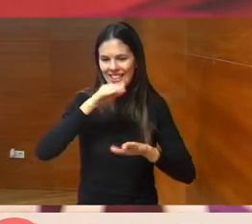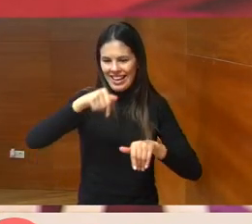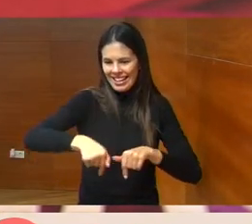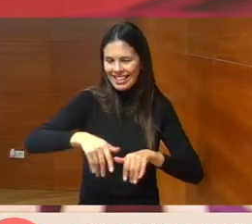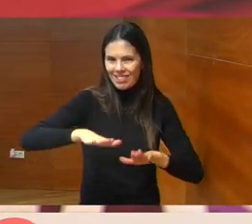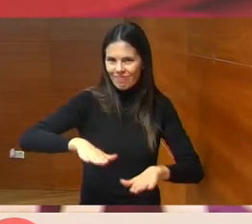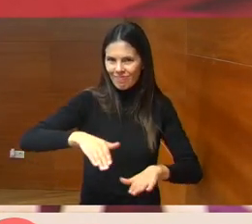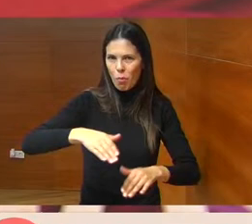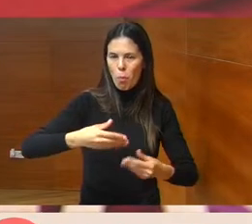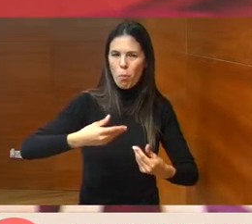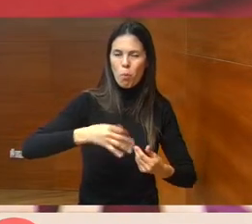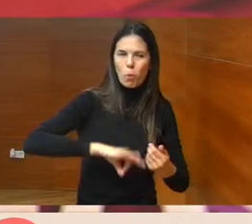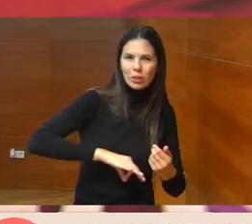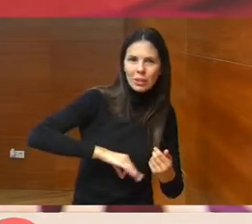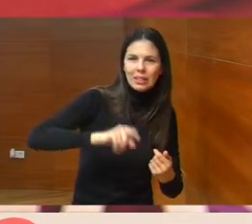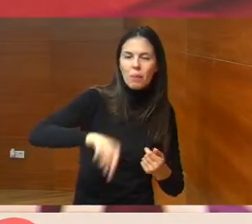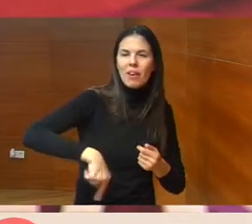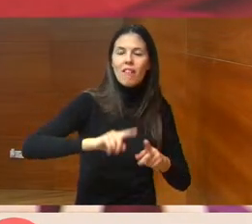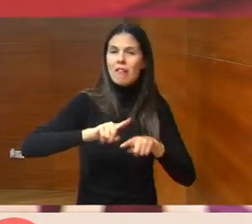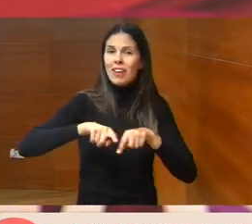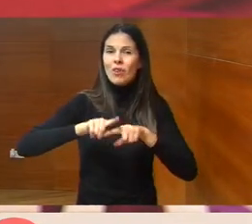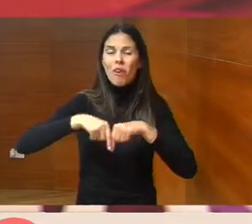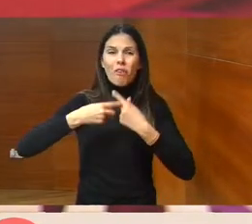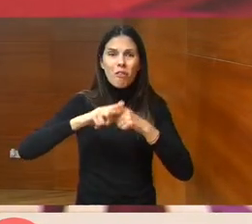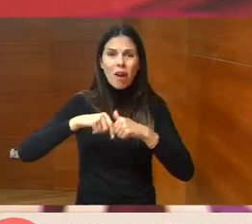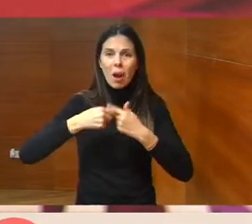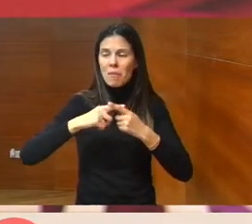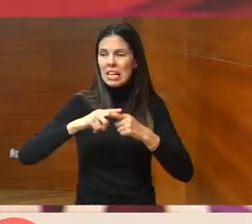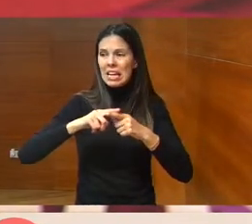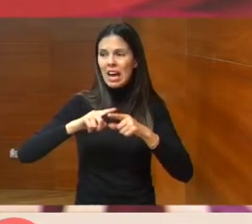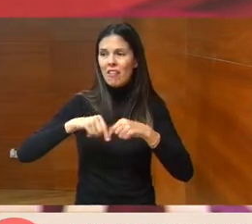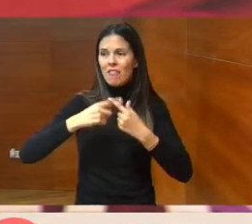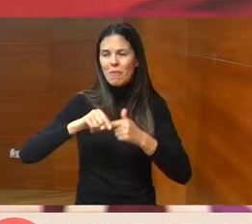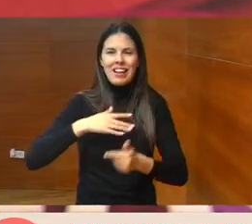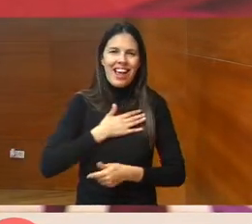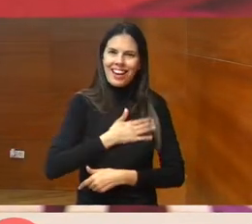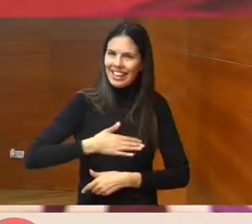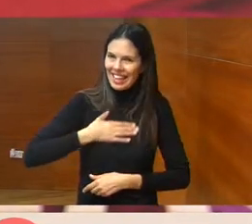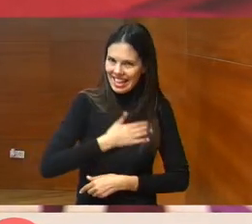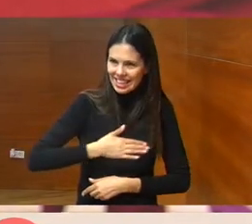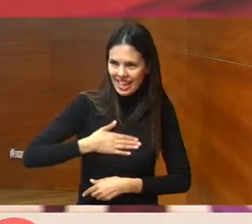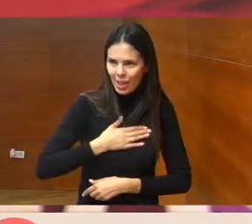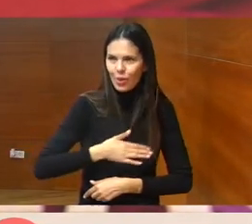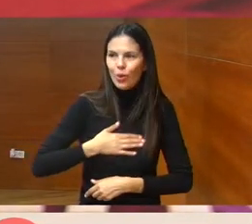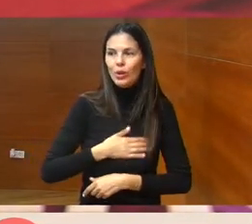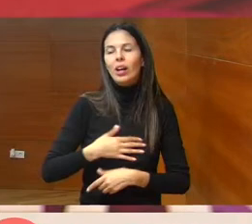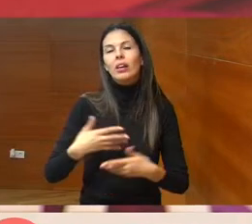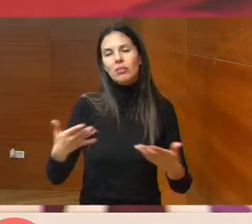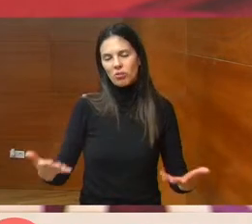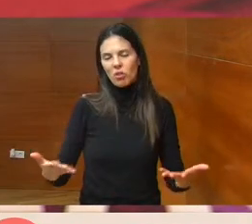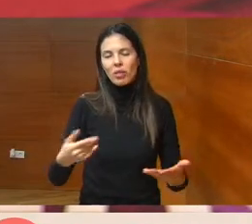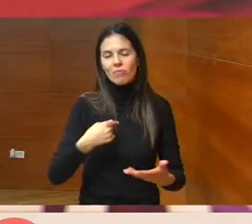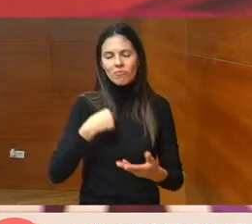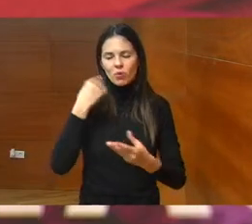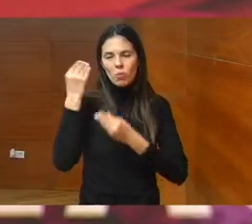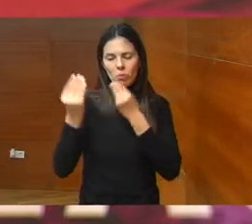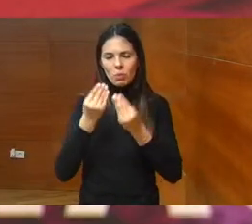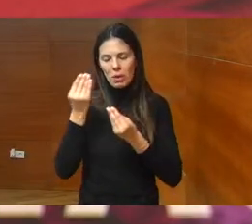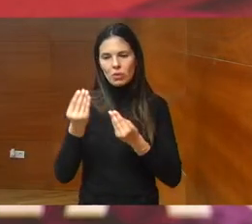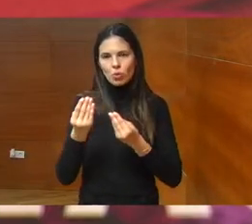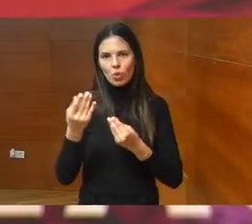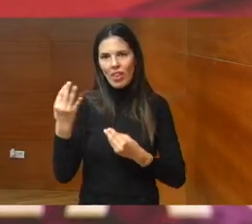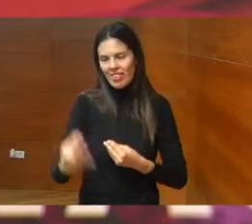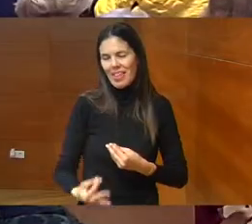también porque tengo una familia que encantadora y creo que es de sustaza hacer